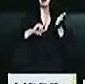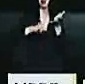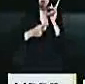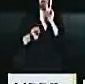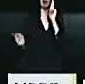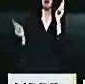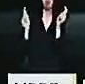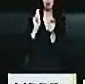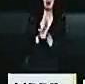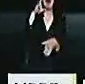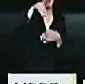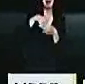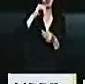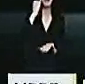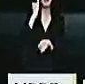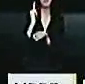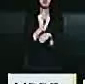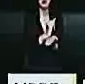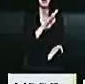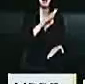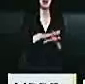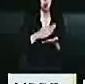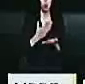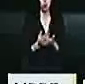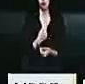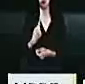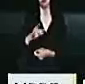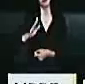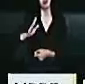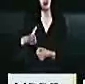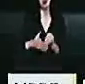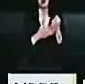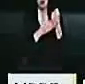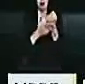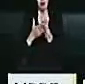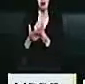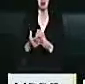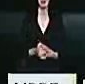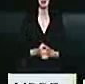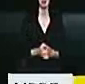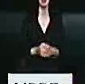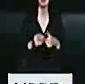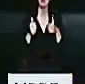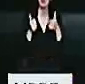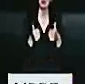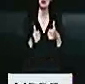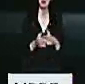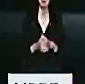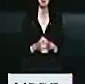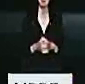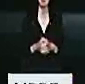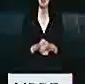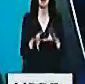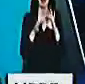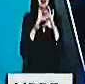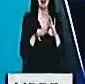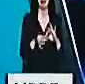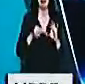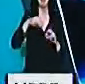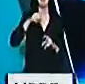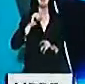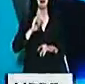de las instituciones de salud. Y vamos a seguir colaborando con eso a quien nos quiera escuchar. Muy bien. Gracias, May.